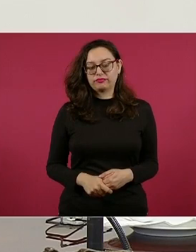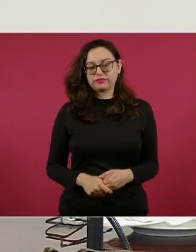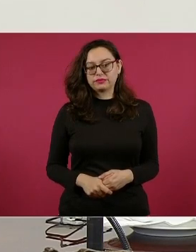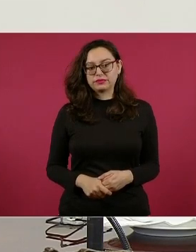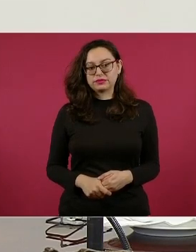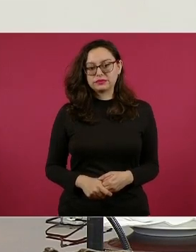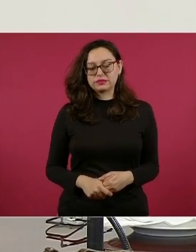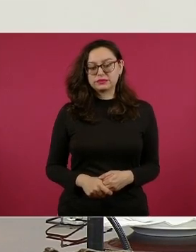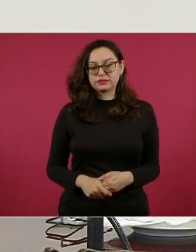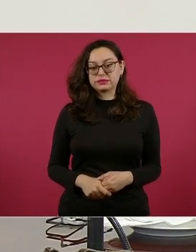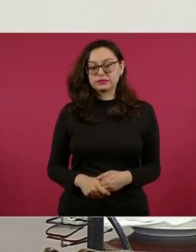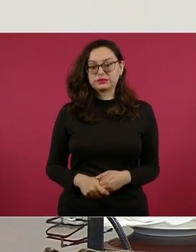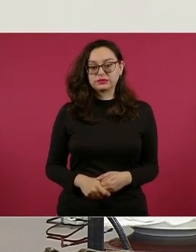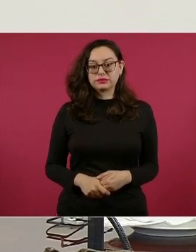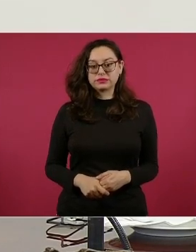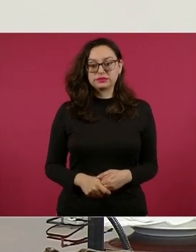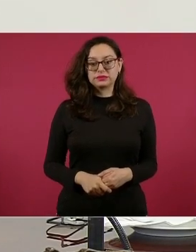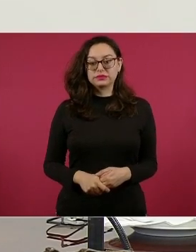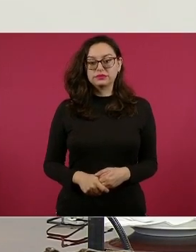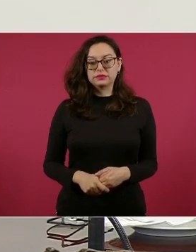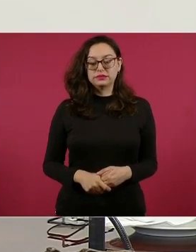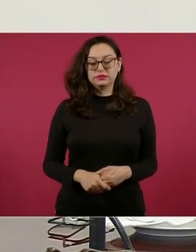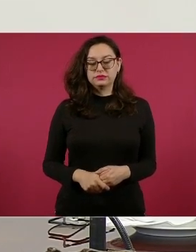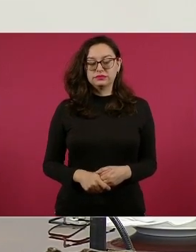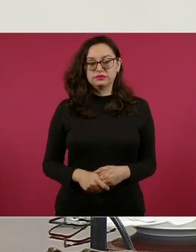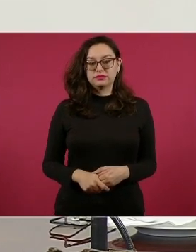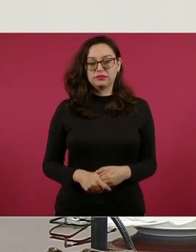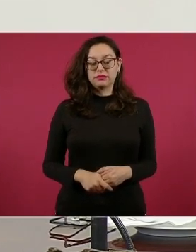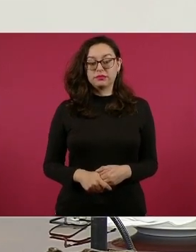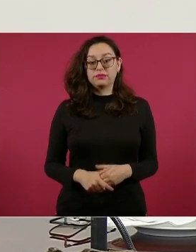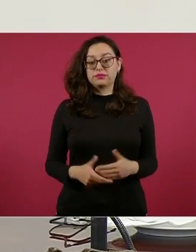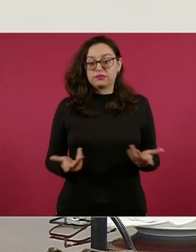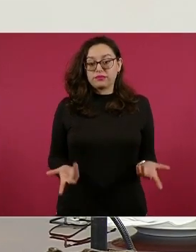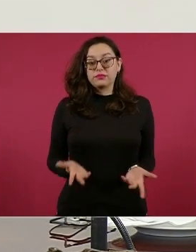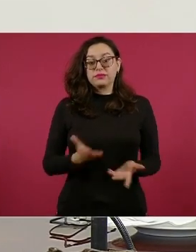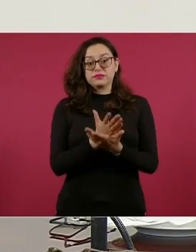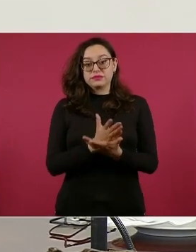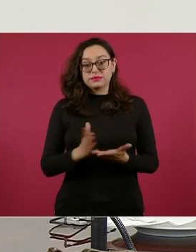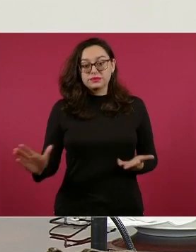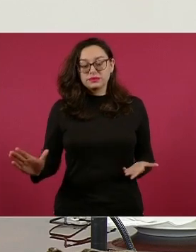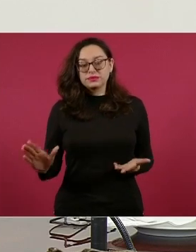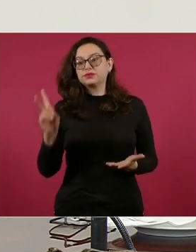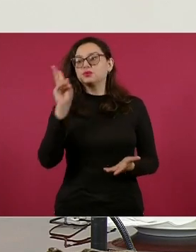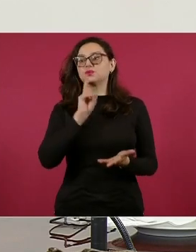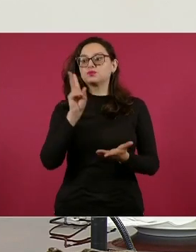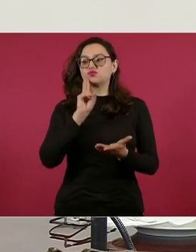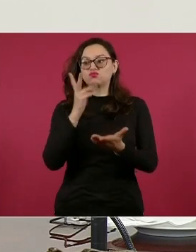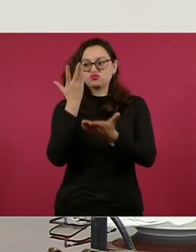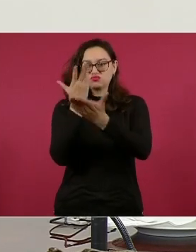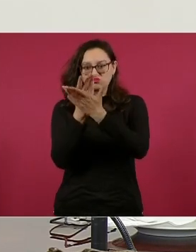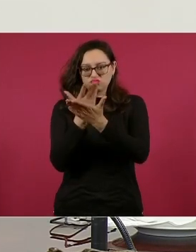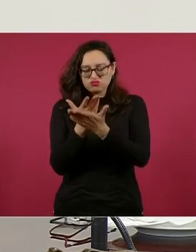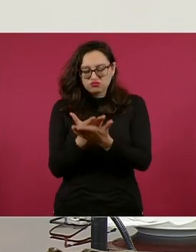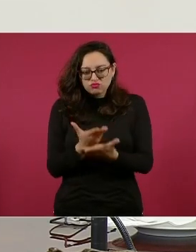que se sostiene, hay elementos de prueba de que él